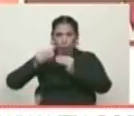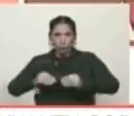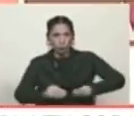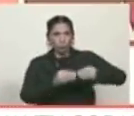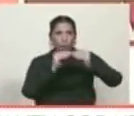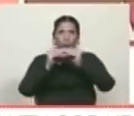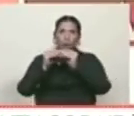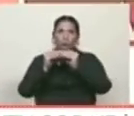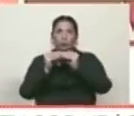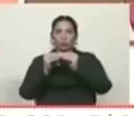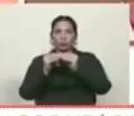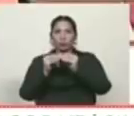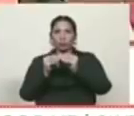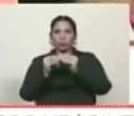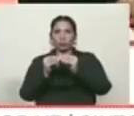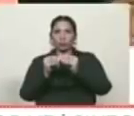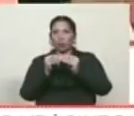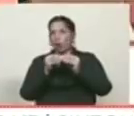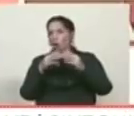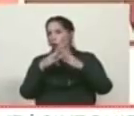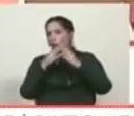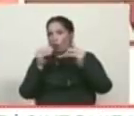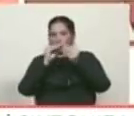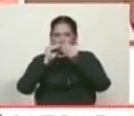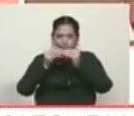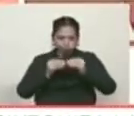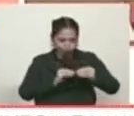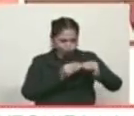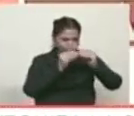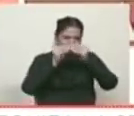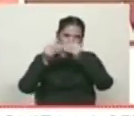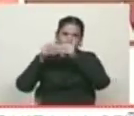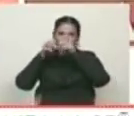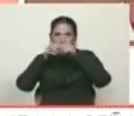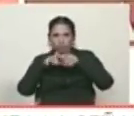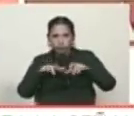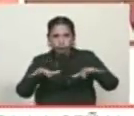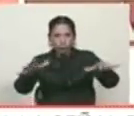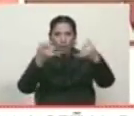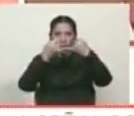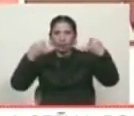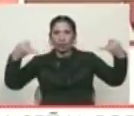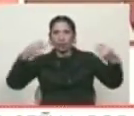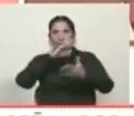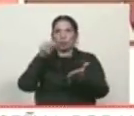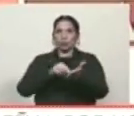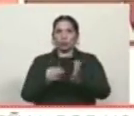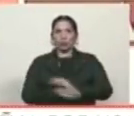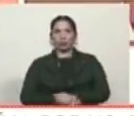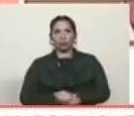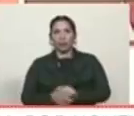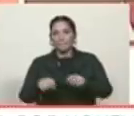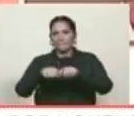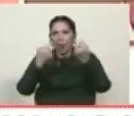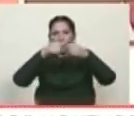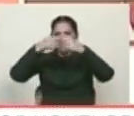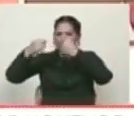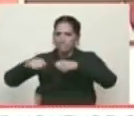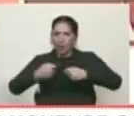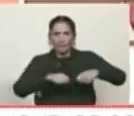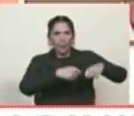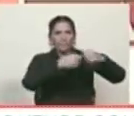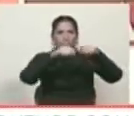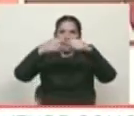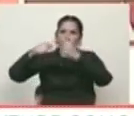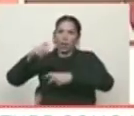de todas las piezas, todas las partes que componen el sistema eléctrico nacional que han sido dañadas producto de